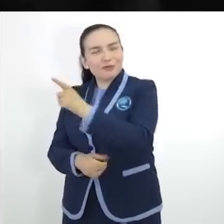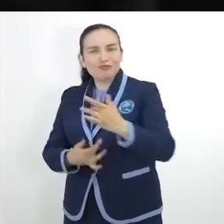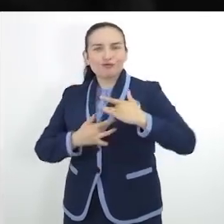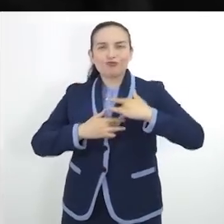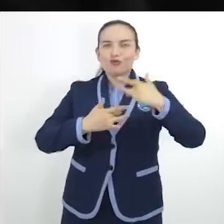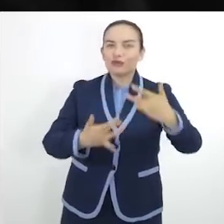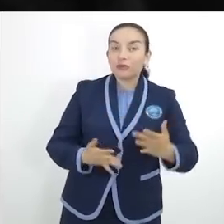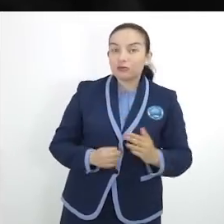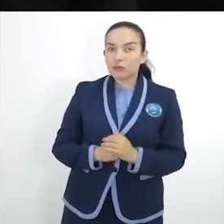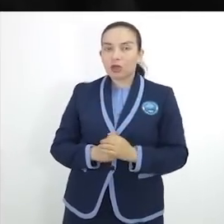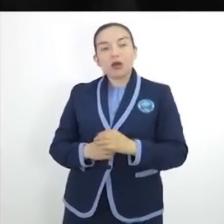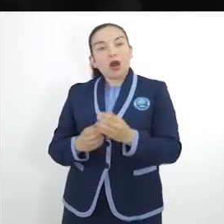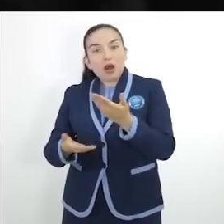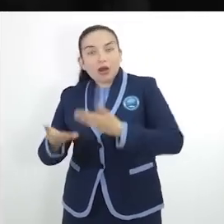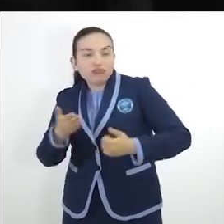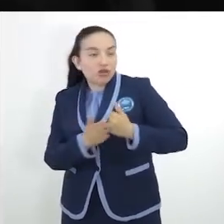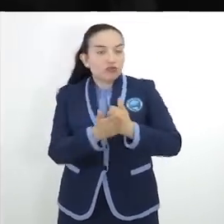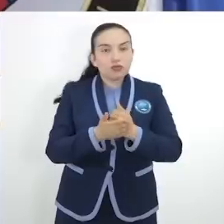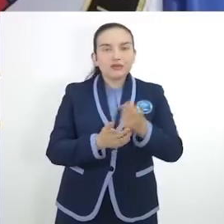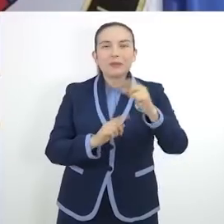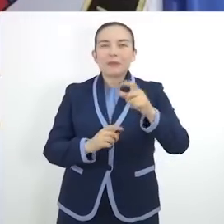colaboradores y funcionarios,